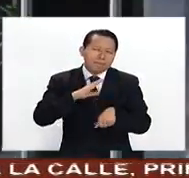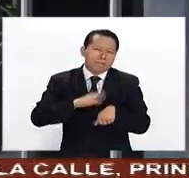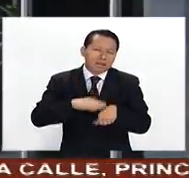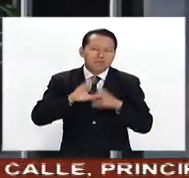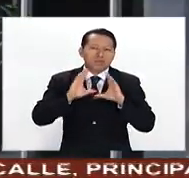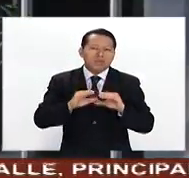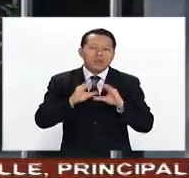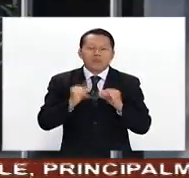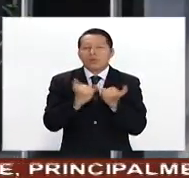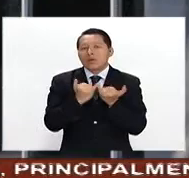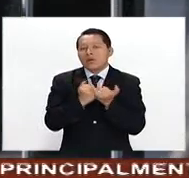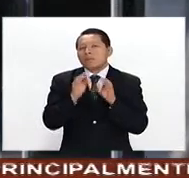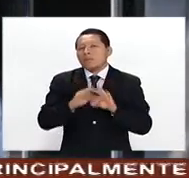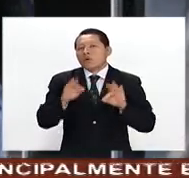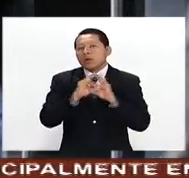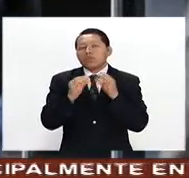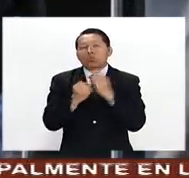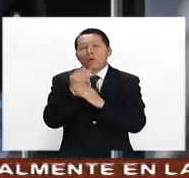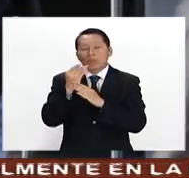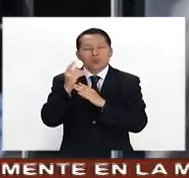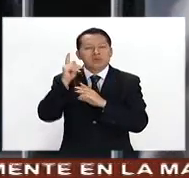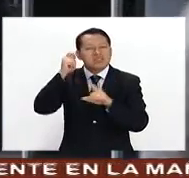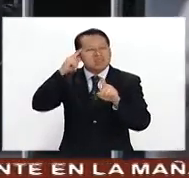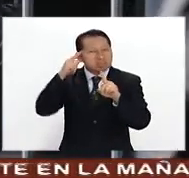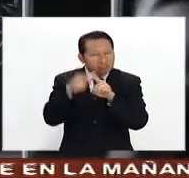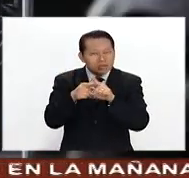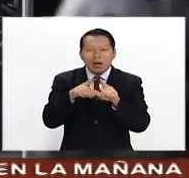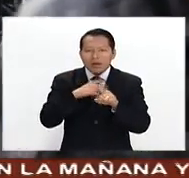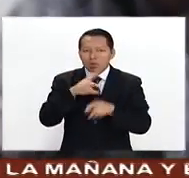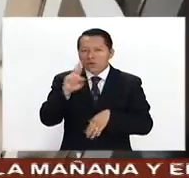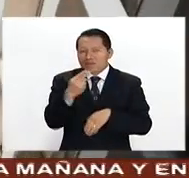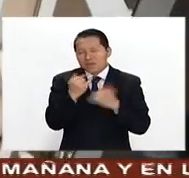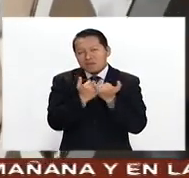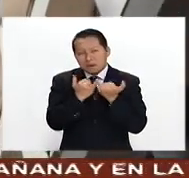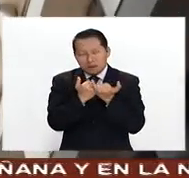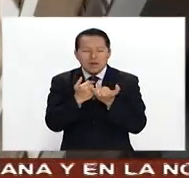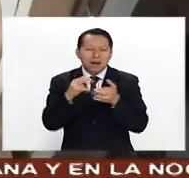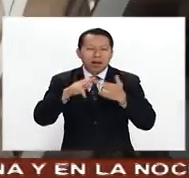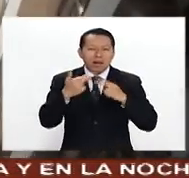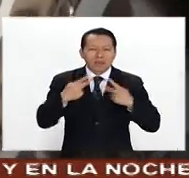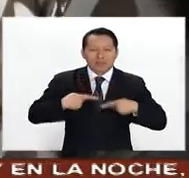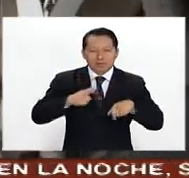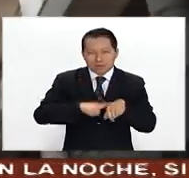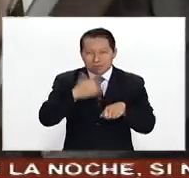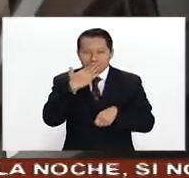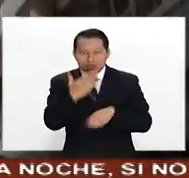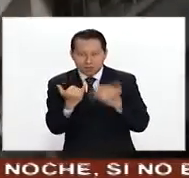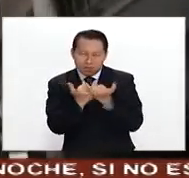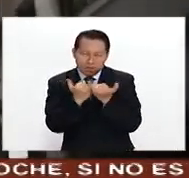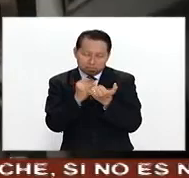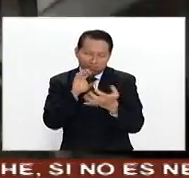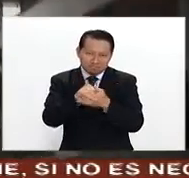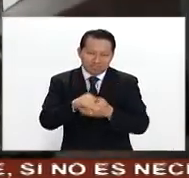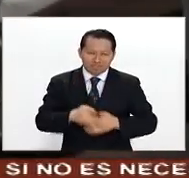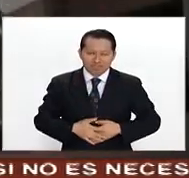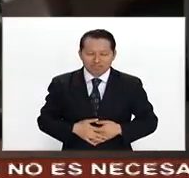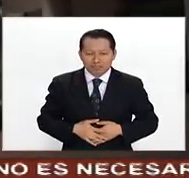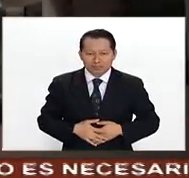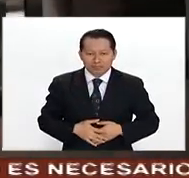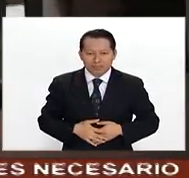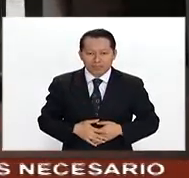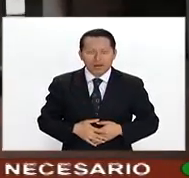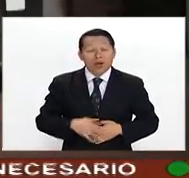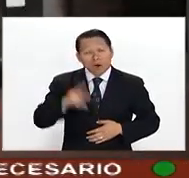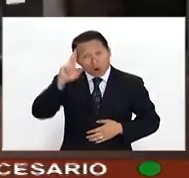importante, abriendo nuevos horizontes académicos y bueno, relaciones personales también que se van a realizar en su momento. Muy buenos